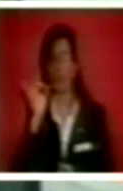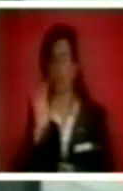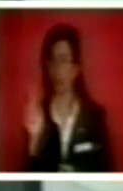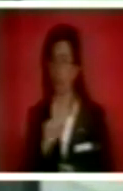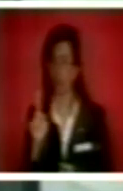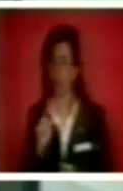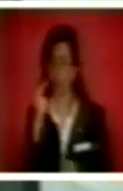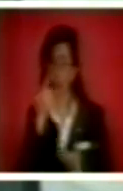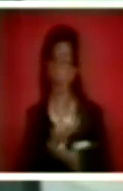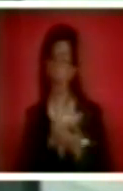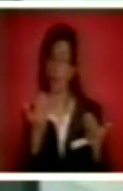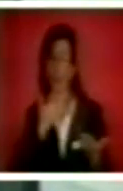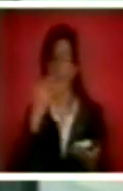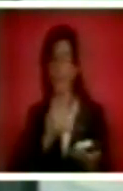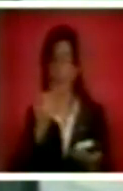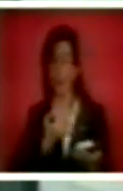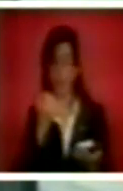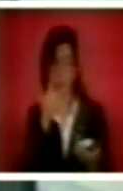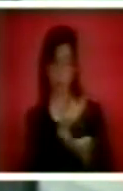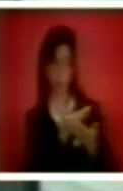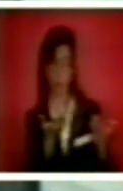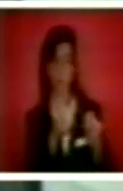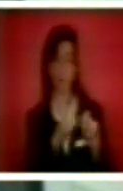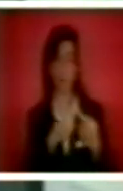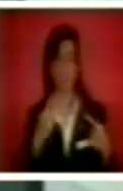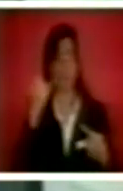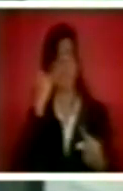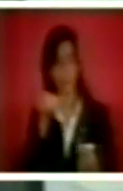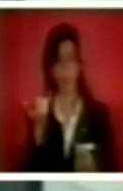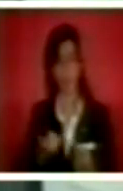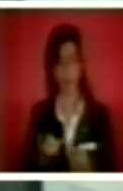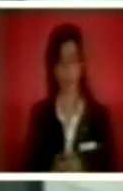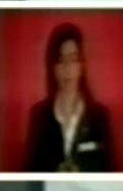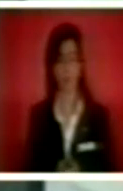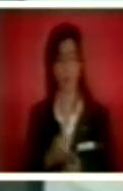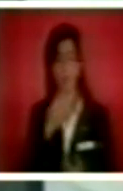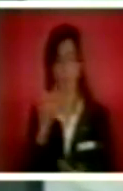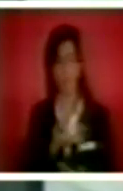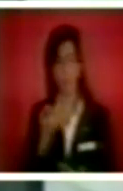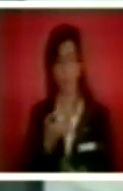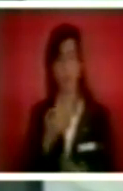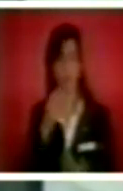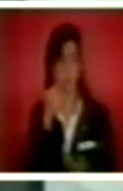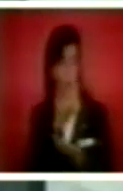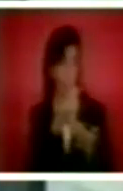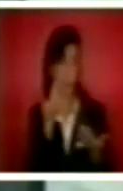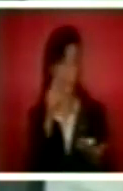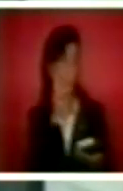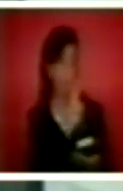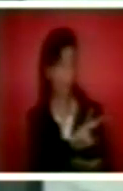estoy apoyando en los hechos, en la realidad, en una realidad concreta y